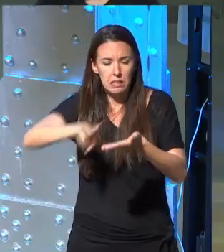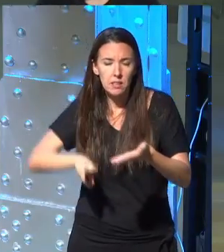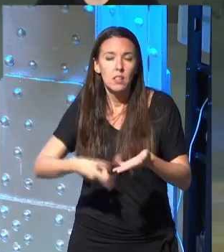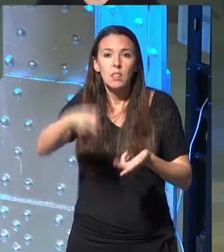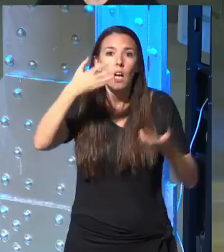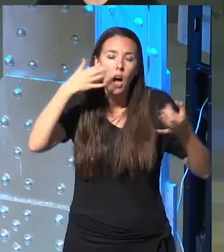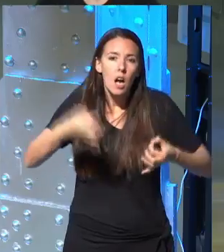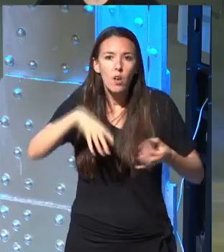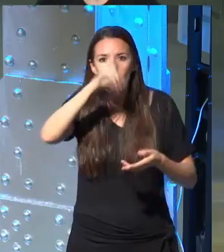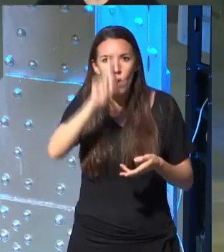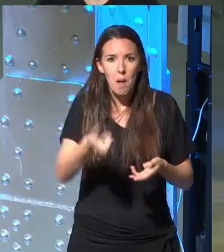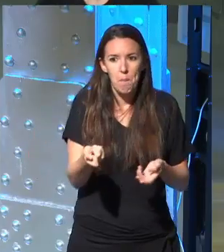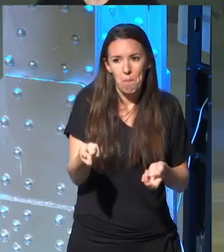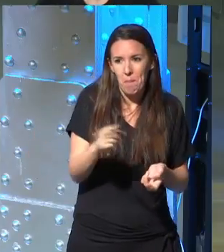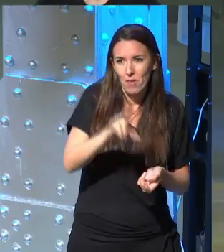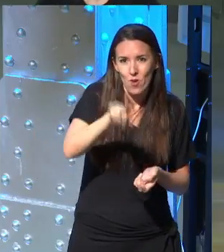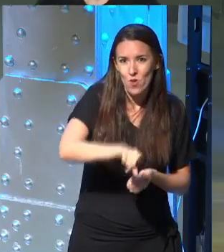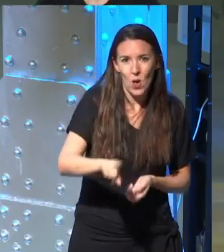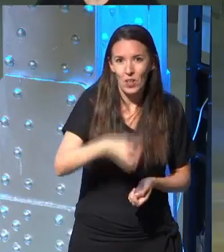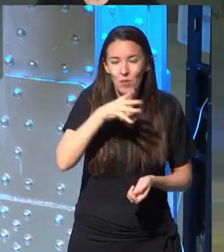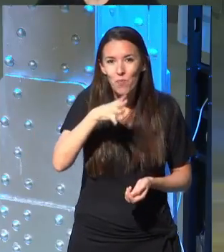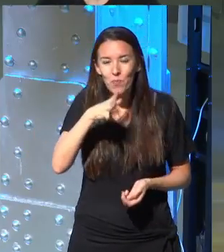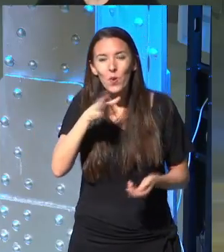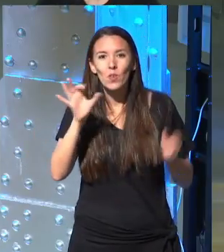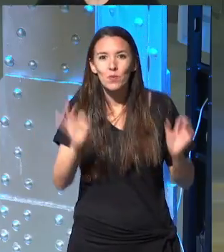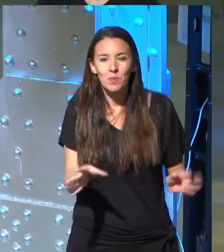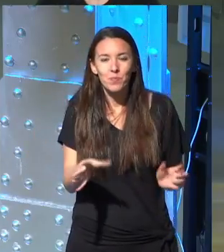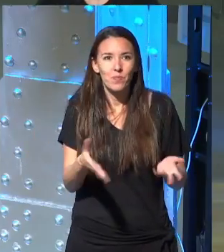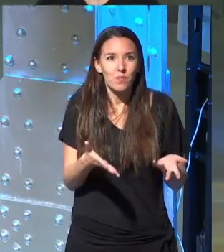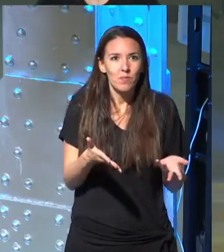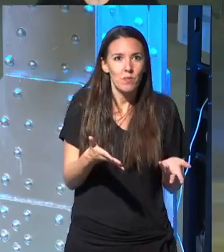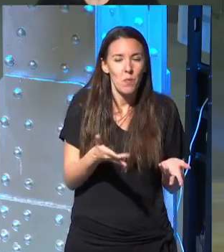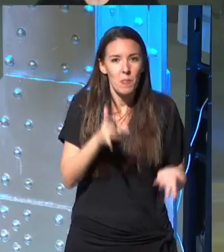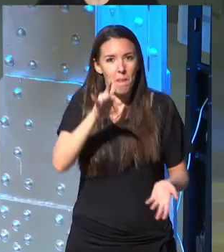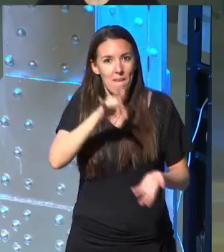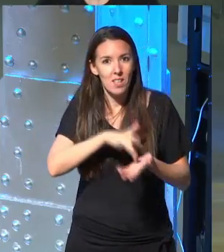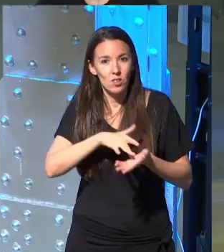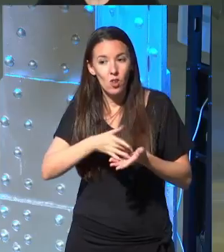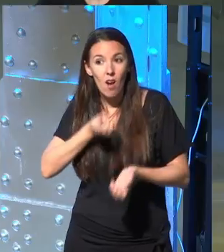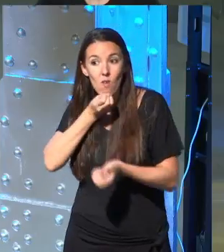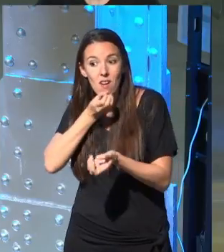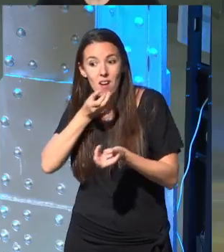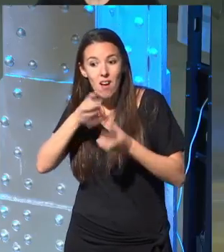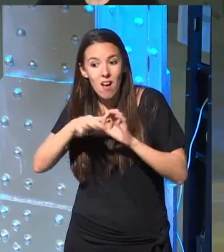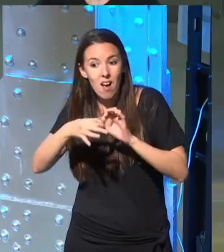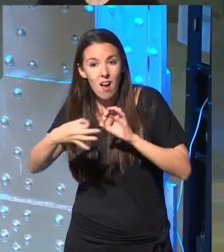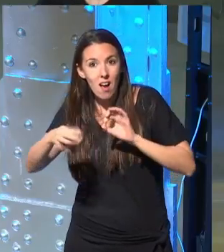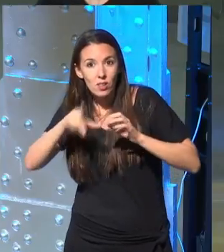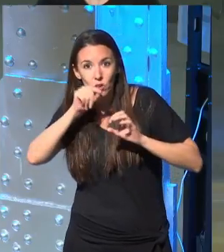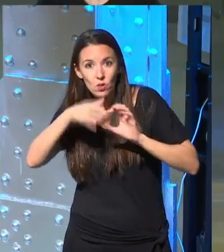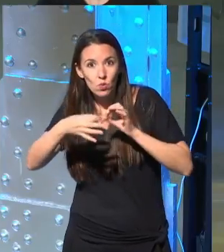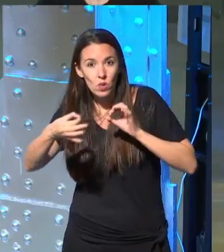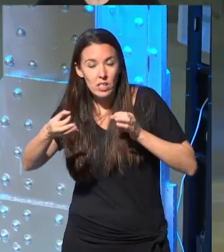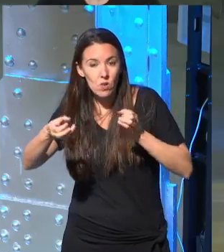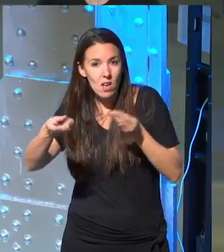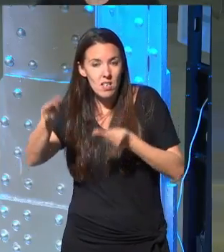se en realidad casi no se parecen unas a otras, ¿no? Porque a medida que se desarrolla la narración se vuelve se atomiza